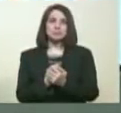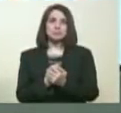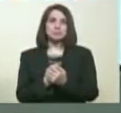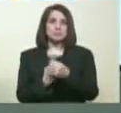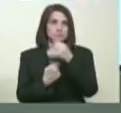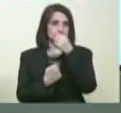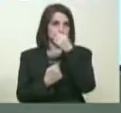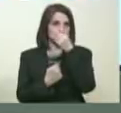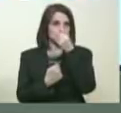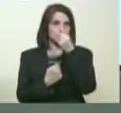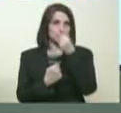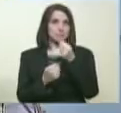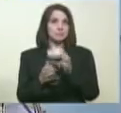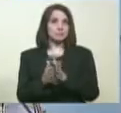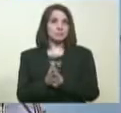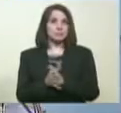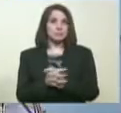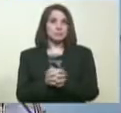Igualmente,